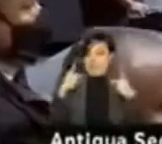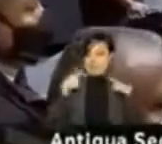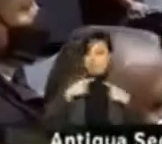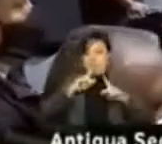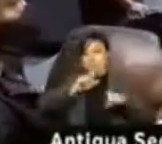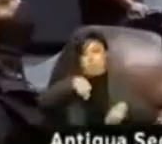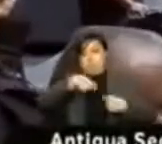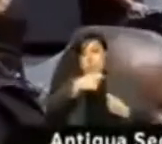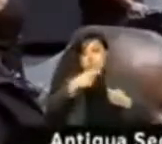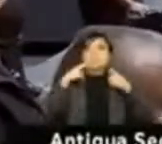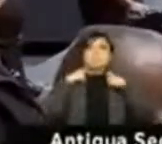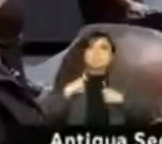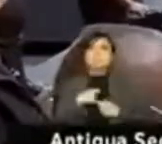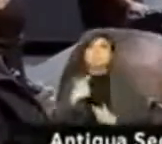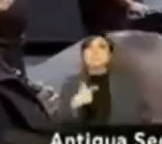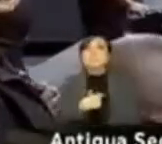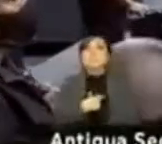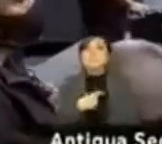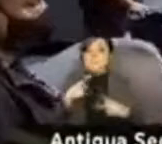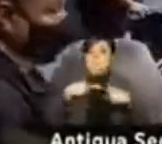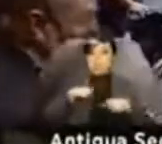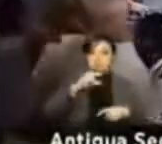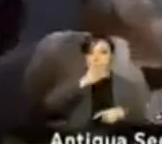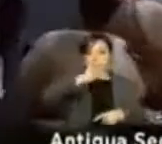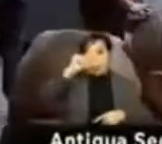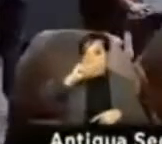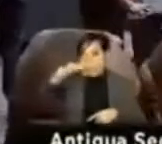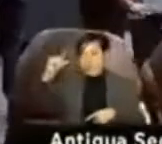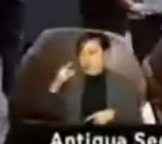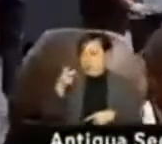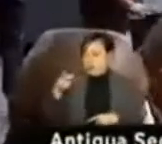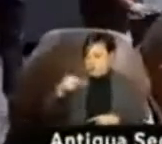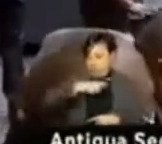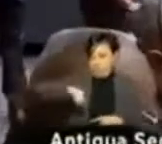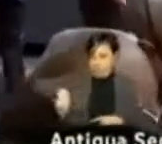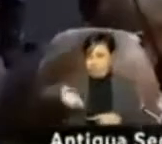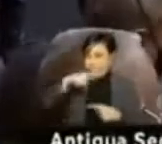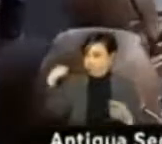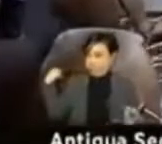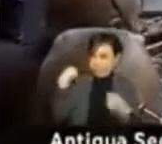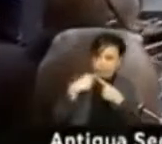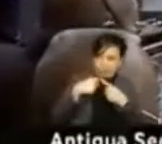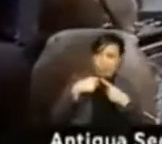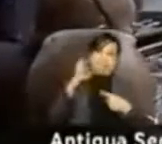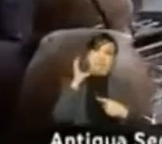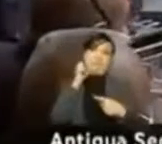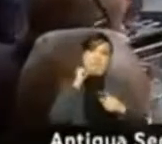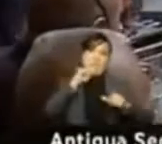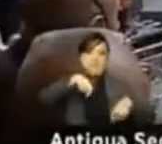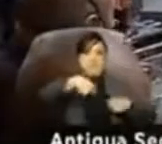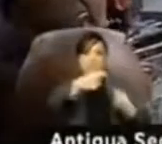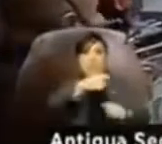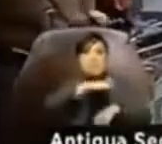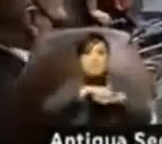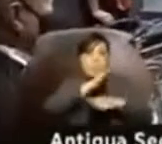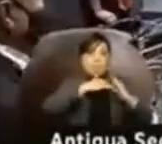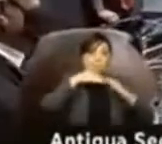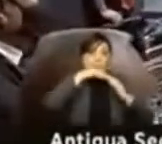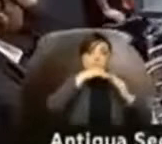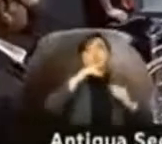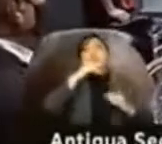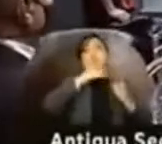poder regionales y el poder del dinero va a hacer todo lo que está en sus manos para mantenerse en el poder. Y la última tarea